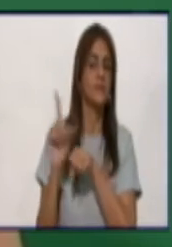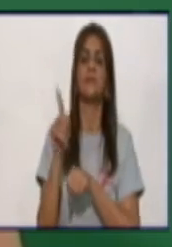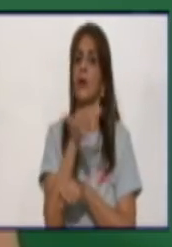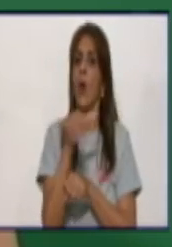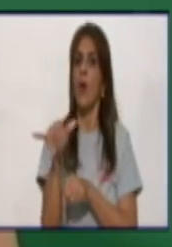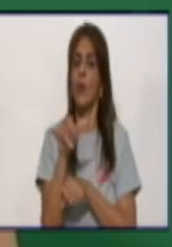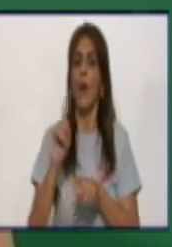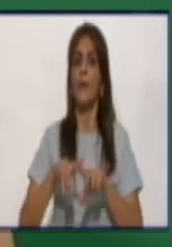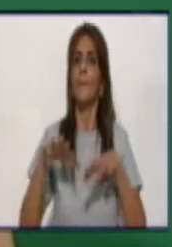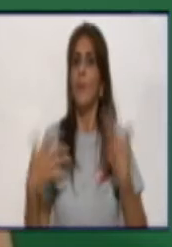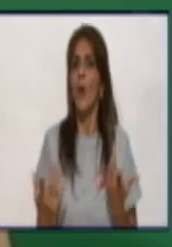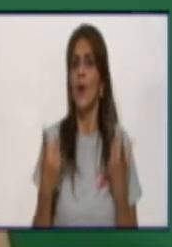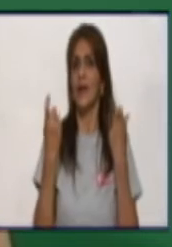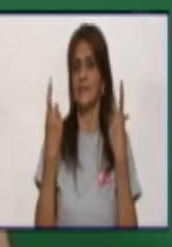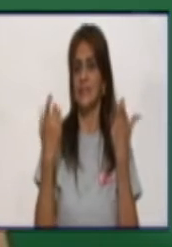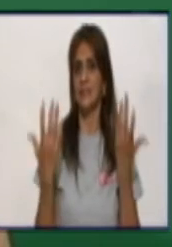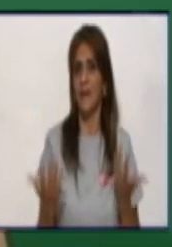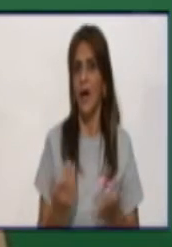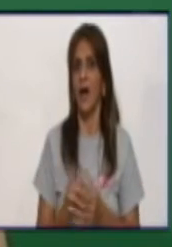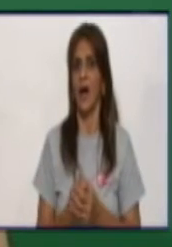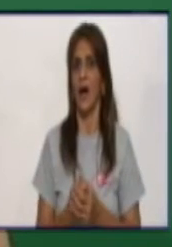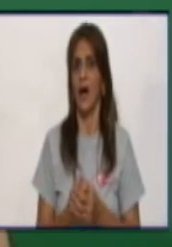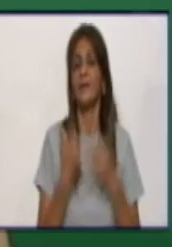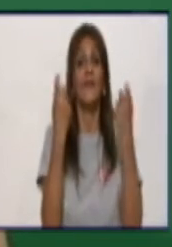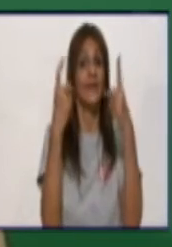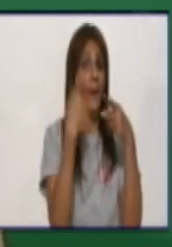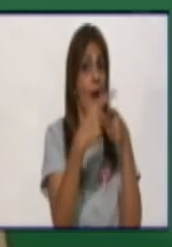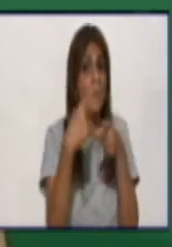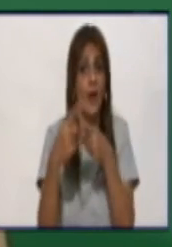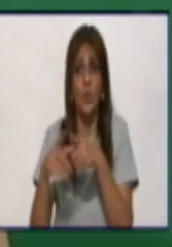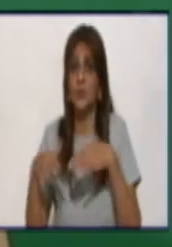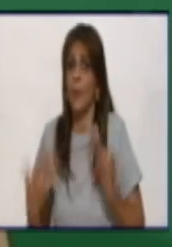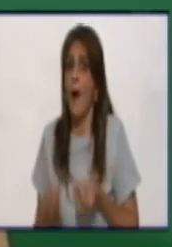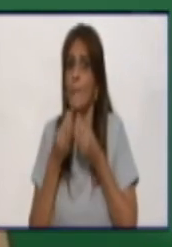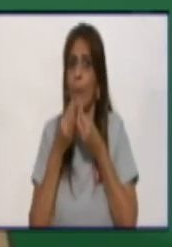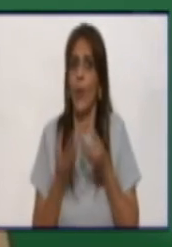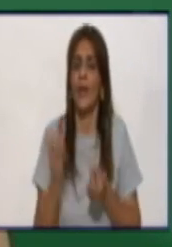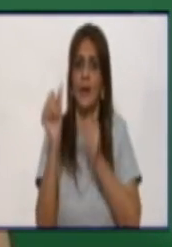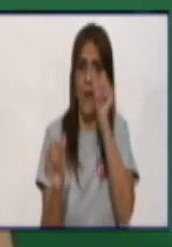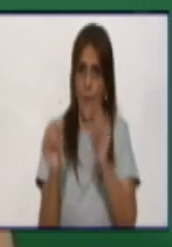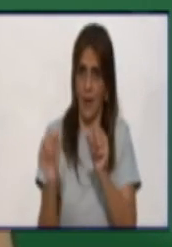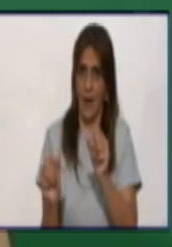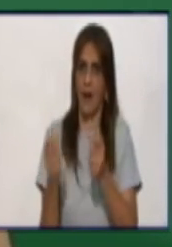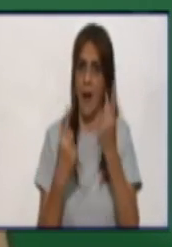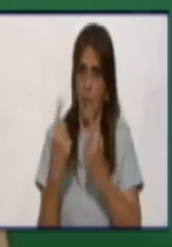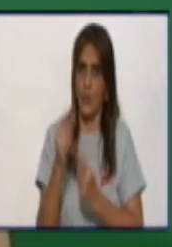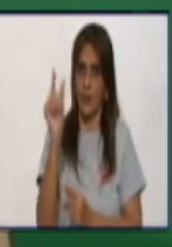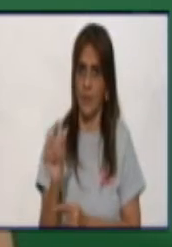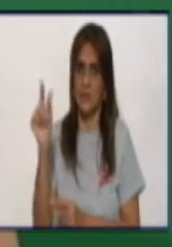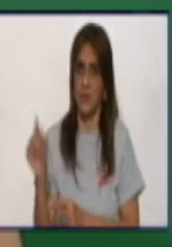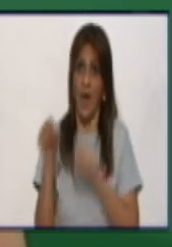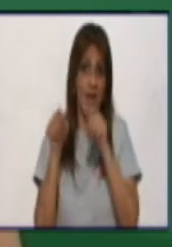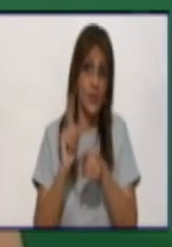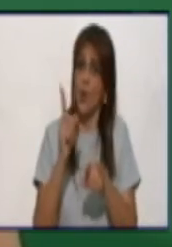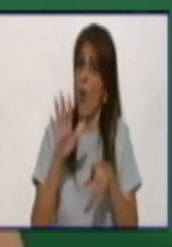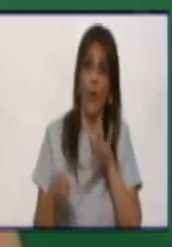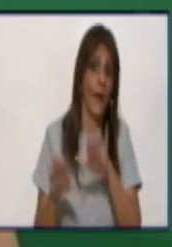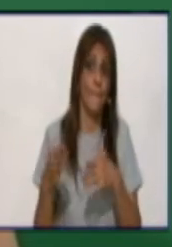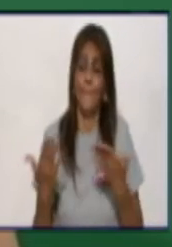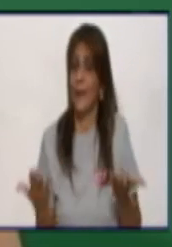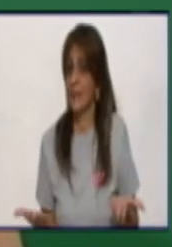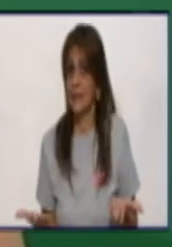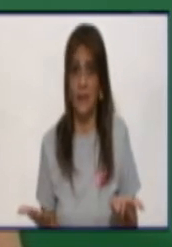por la necesidad de tener los insumos necesarios para esta actividad que no depende sólo de